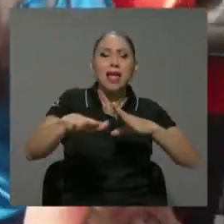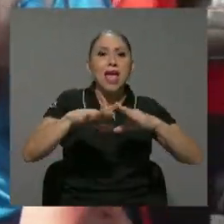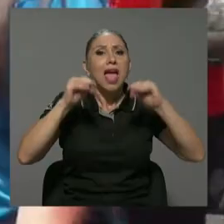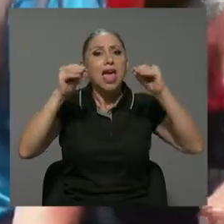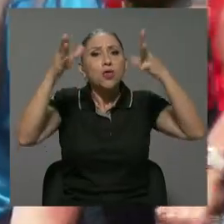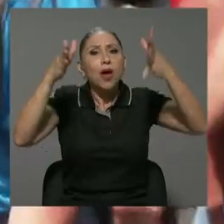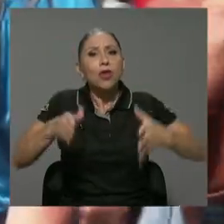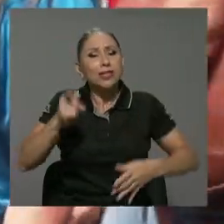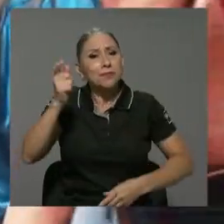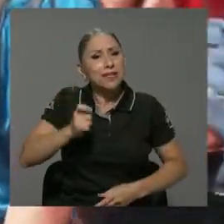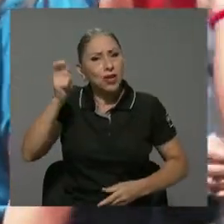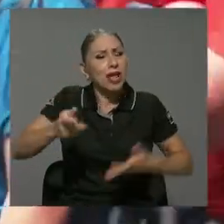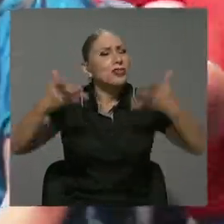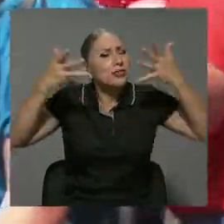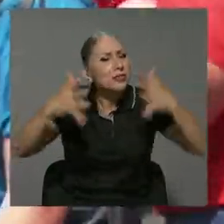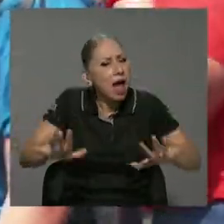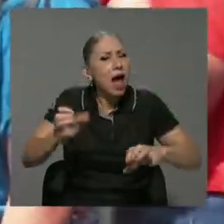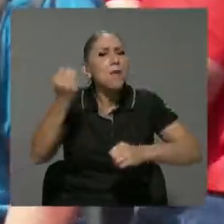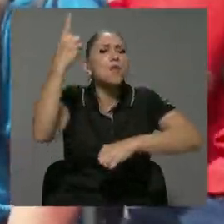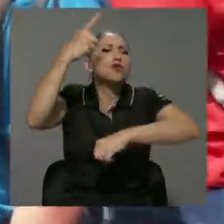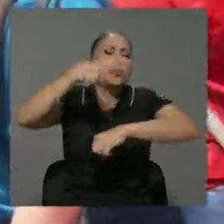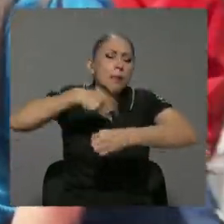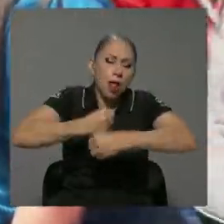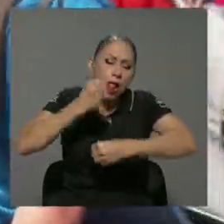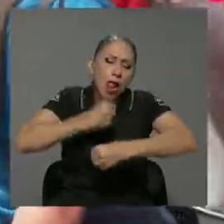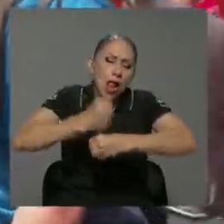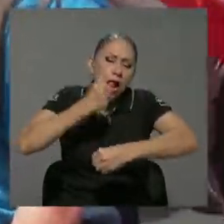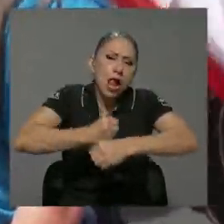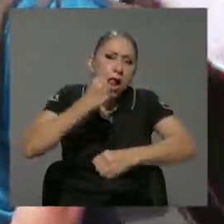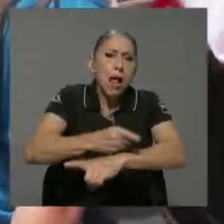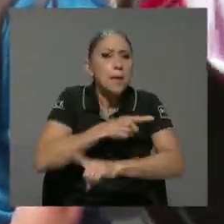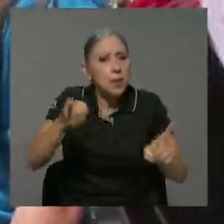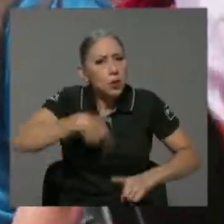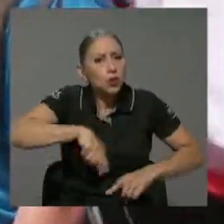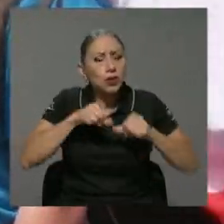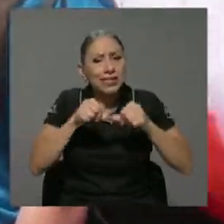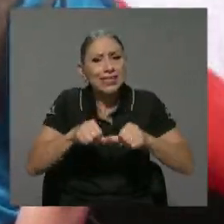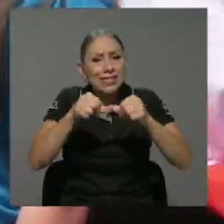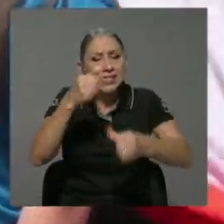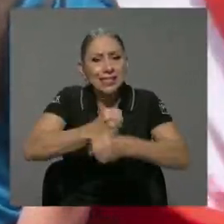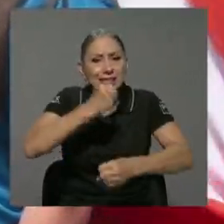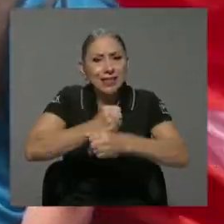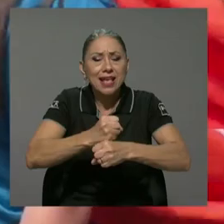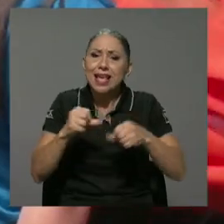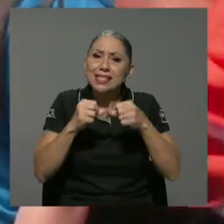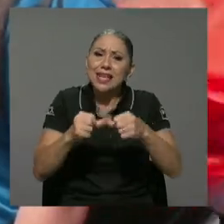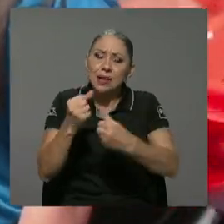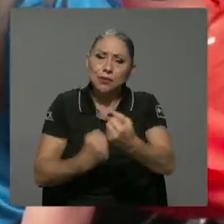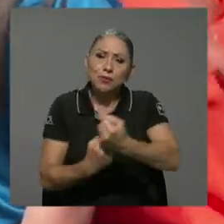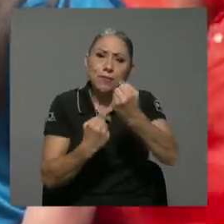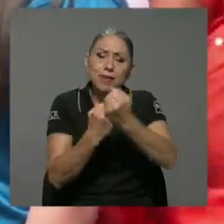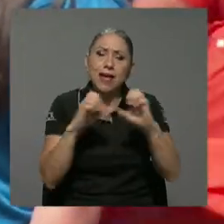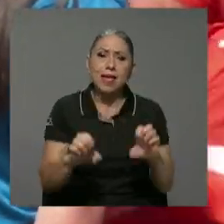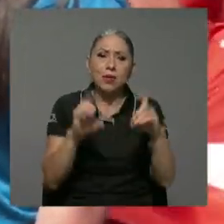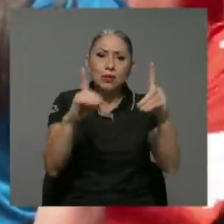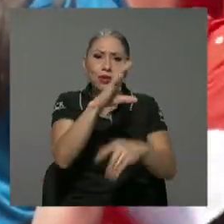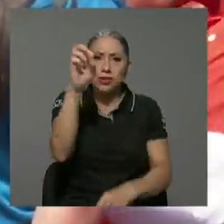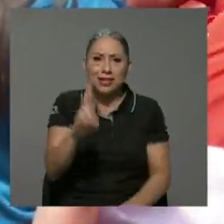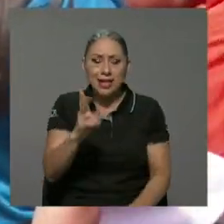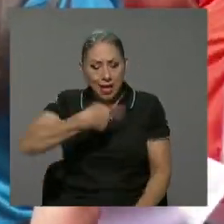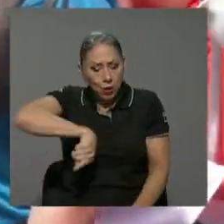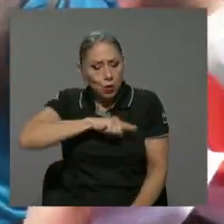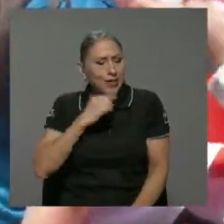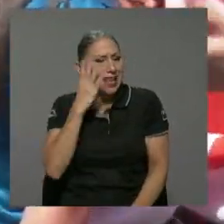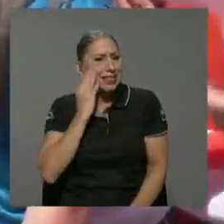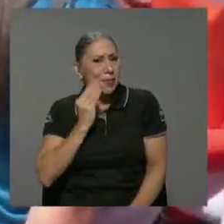dimos y estuvimos mucho tiempo en las aulas, pero seguimos trabajando y seguimos dándole a la educación costarricense. Nuestra experiencia, nuestra